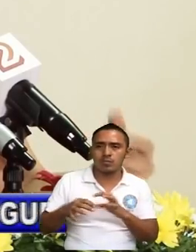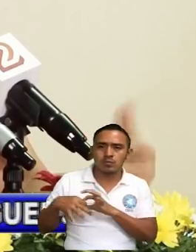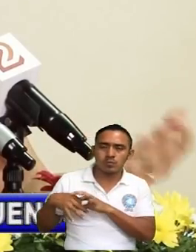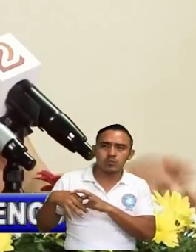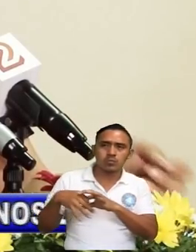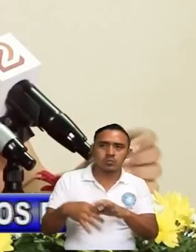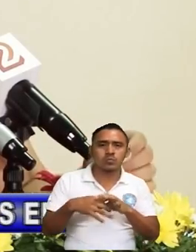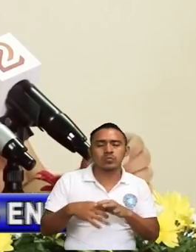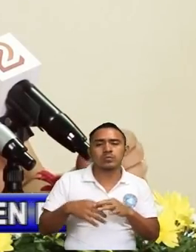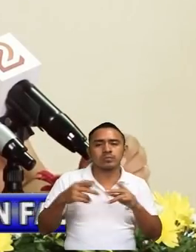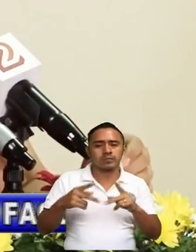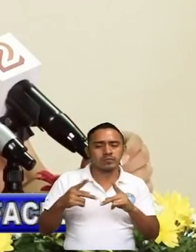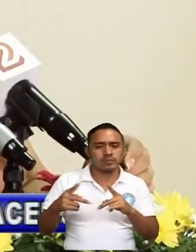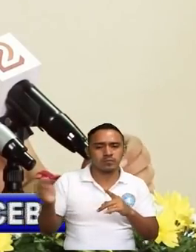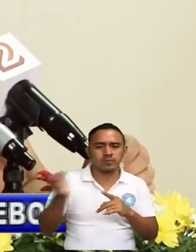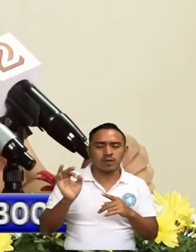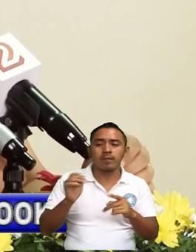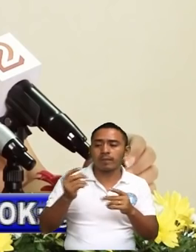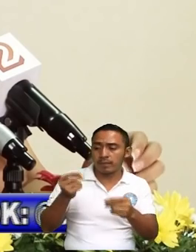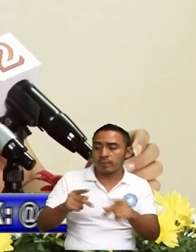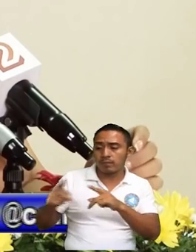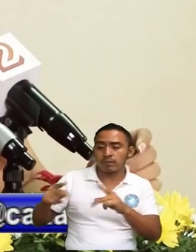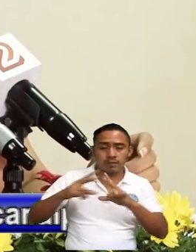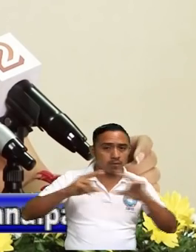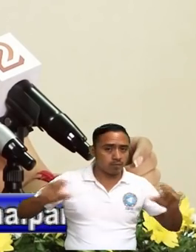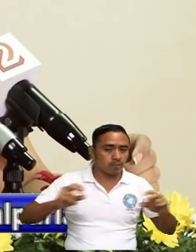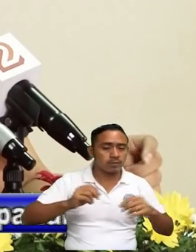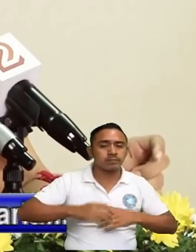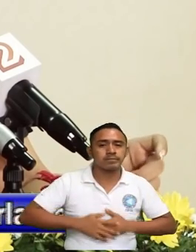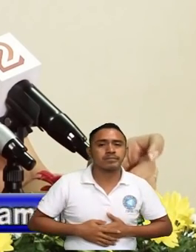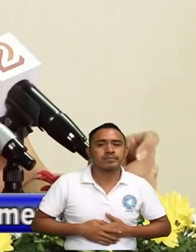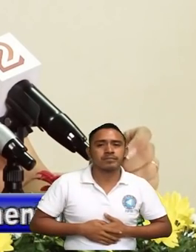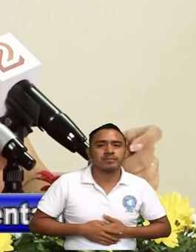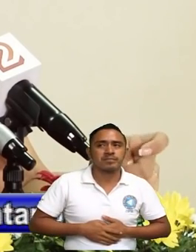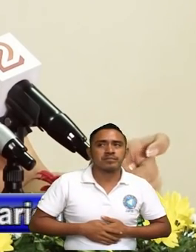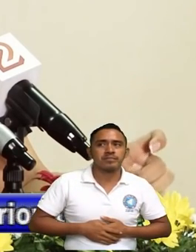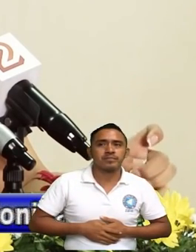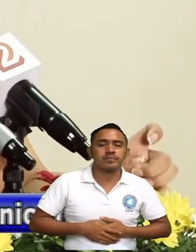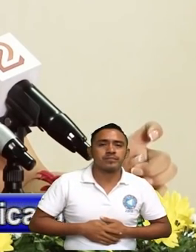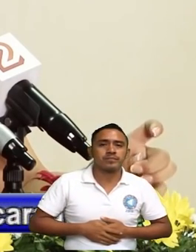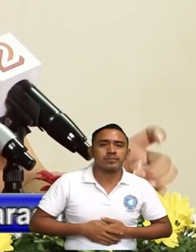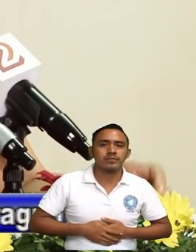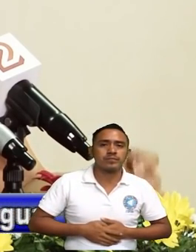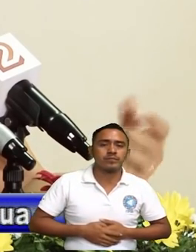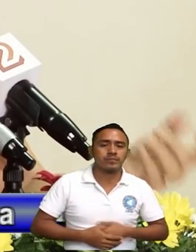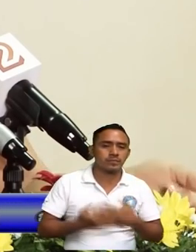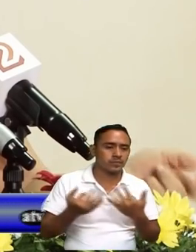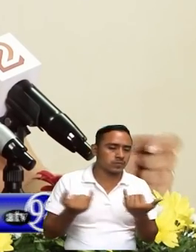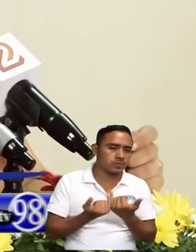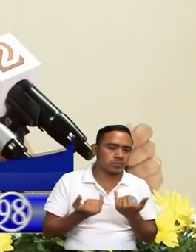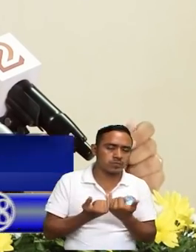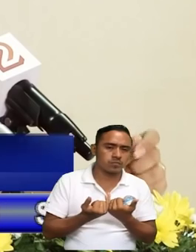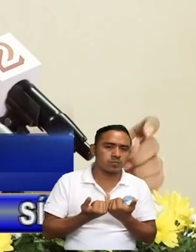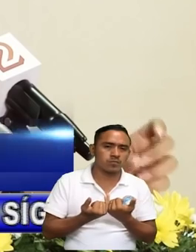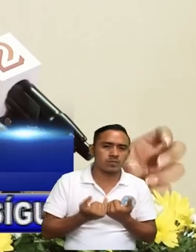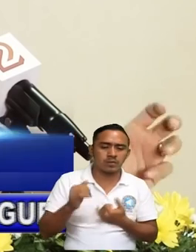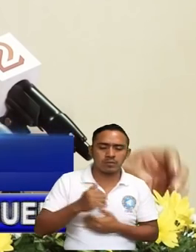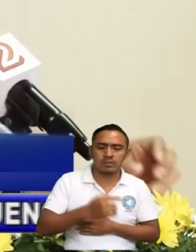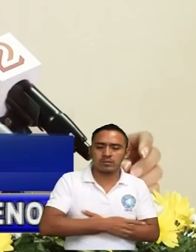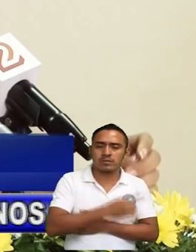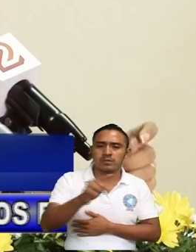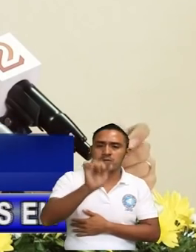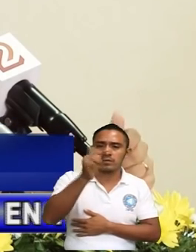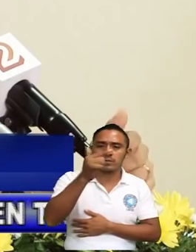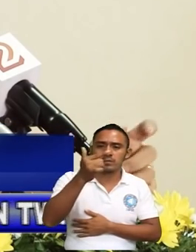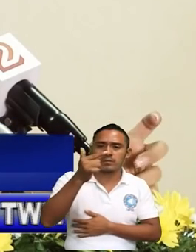la generación de ingresos para estas familias nicaragüenses. Igualmente, ¿verdad? El día 7